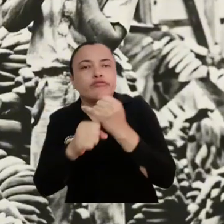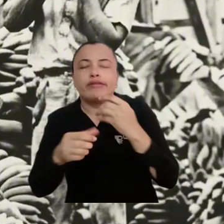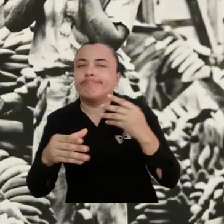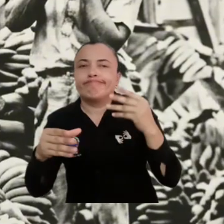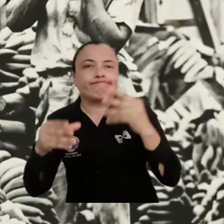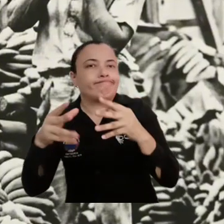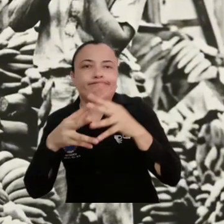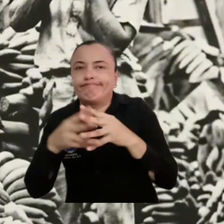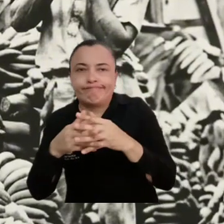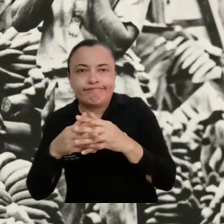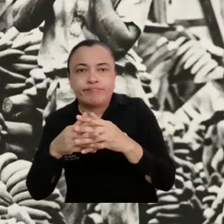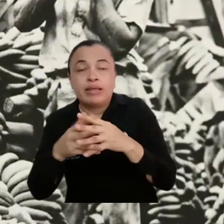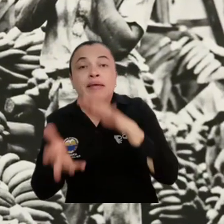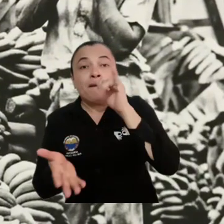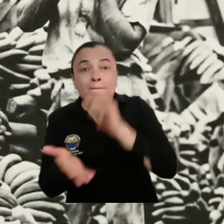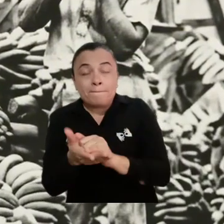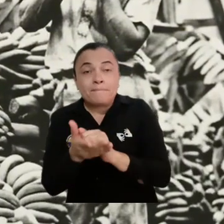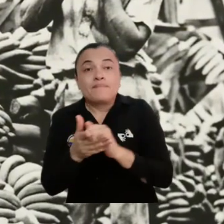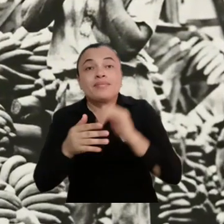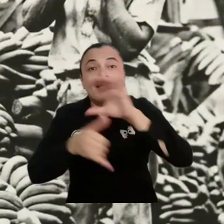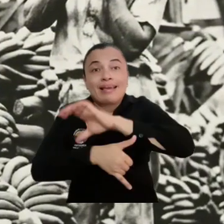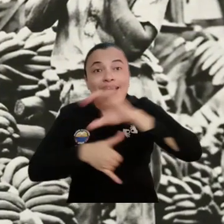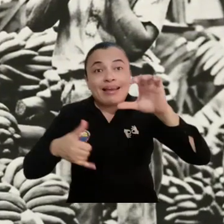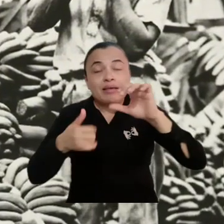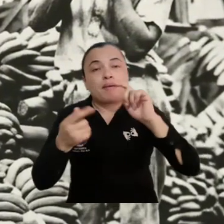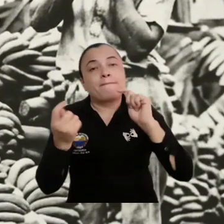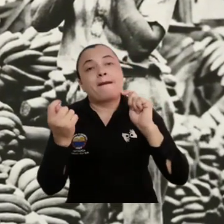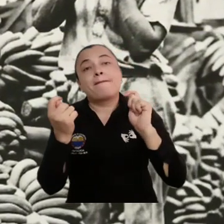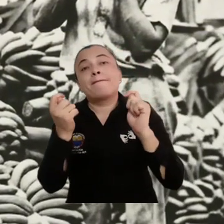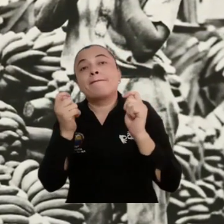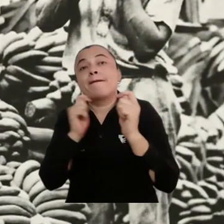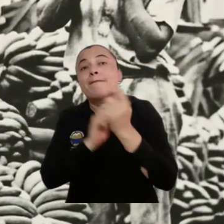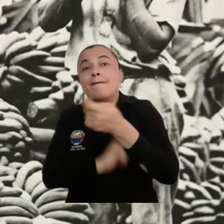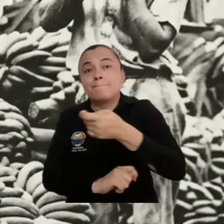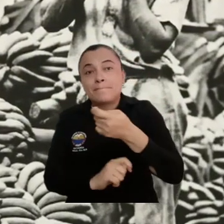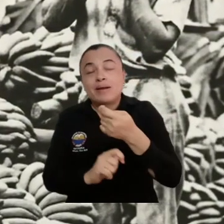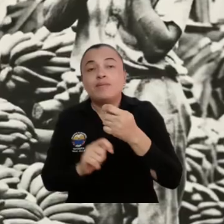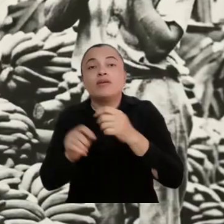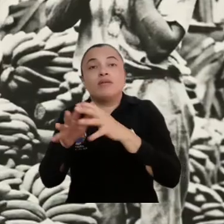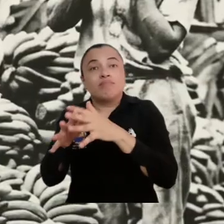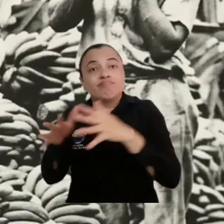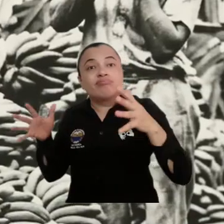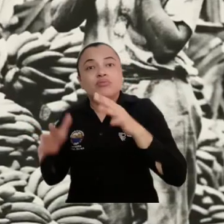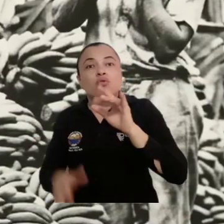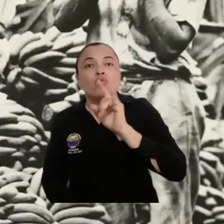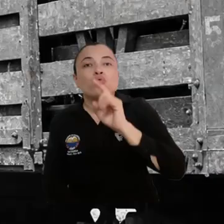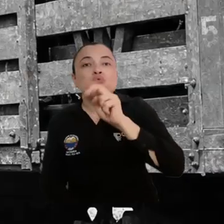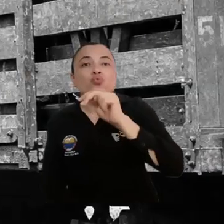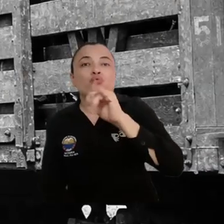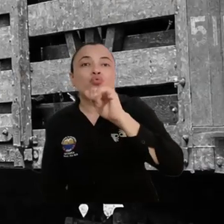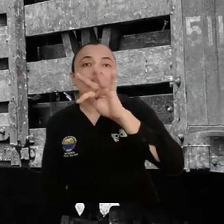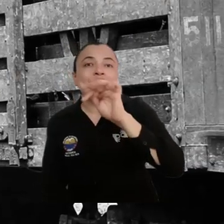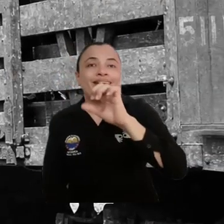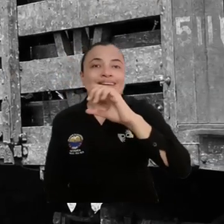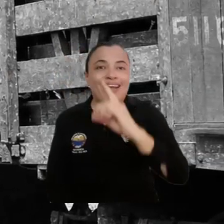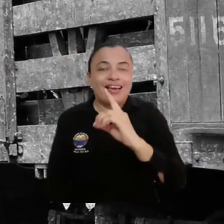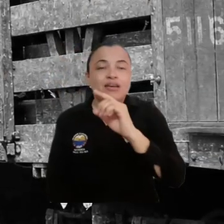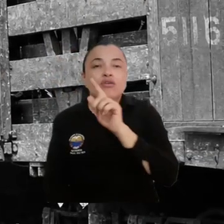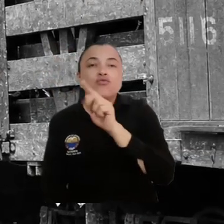Paralelamente, el Caribe colombiano experimentaba una transformación económica profunda con la expansión de la United Fruit Company en la zona bananera del